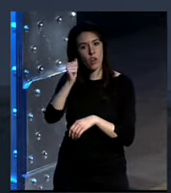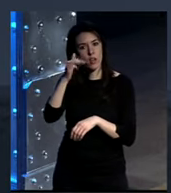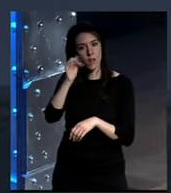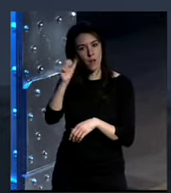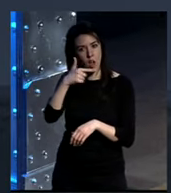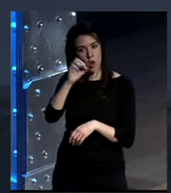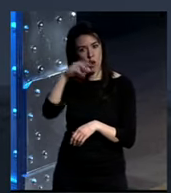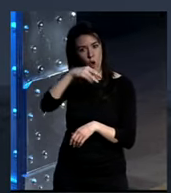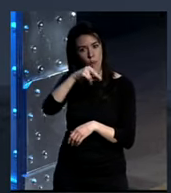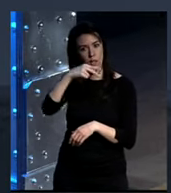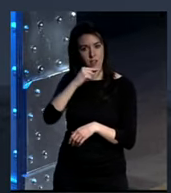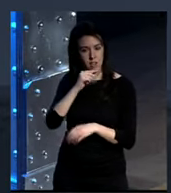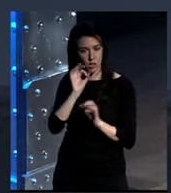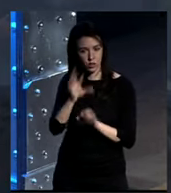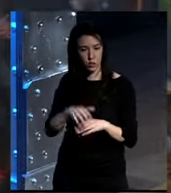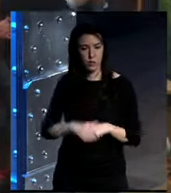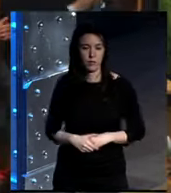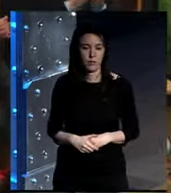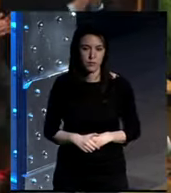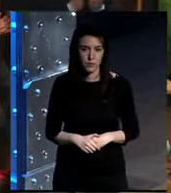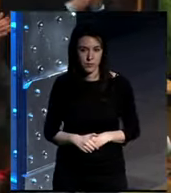Nieto. Bueno.